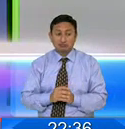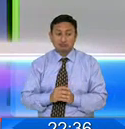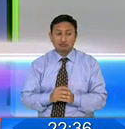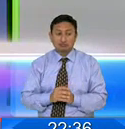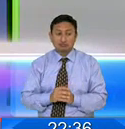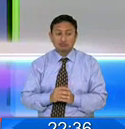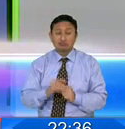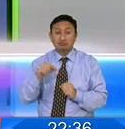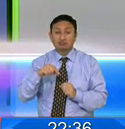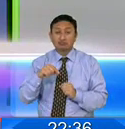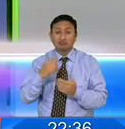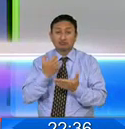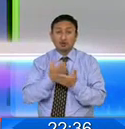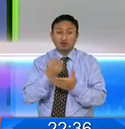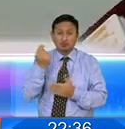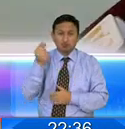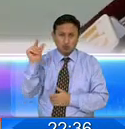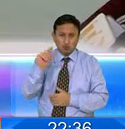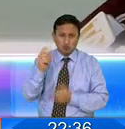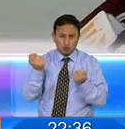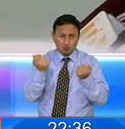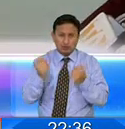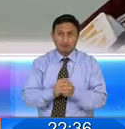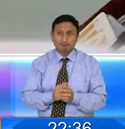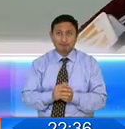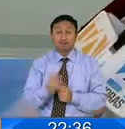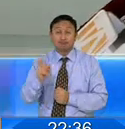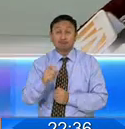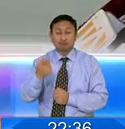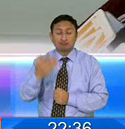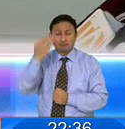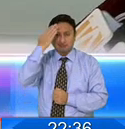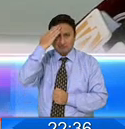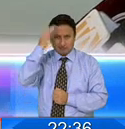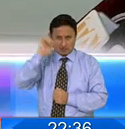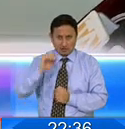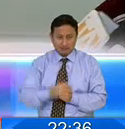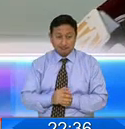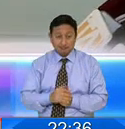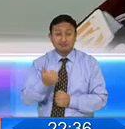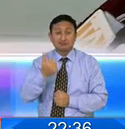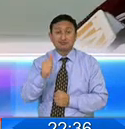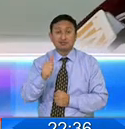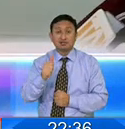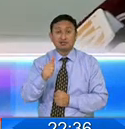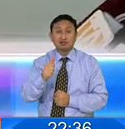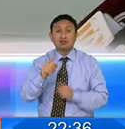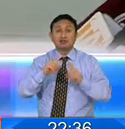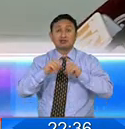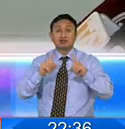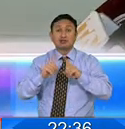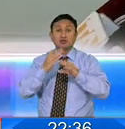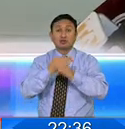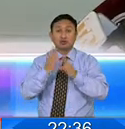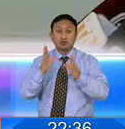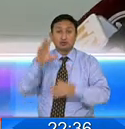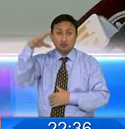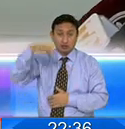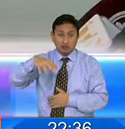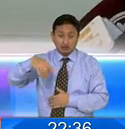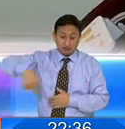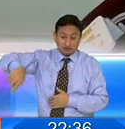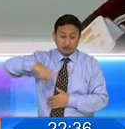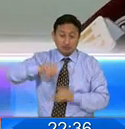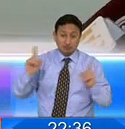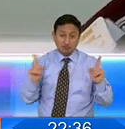hacerlo de la manera más económica posible. Es necesario conocer que hay 10 delegados de las diferentes funciones del Estado y de la sociedad